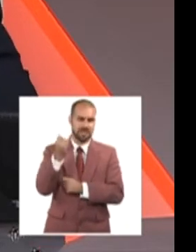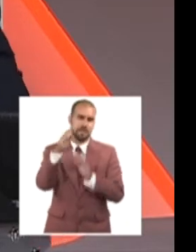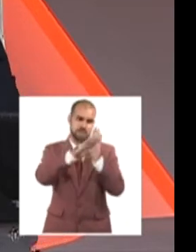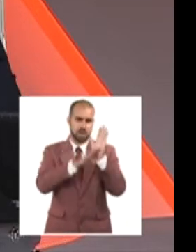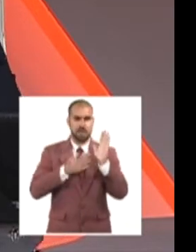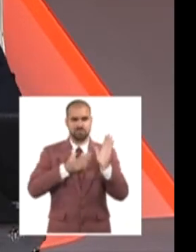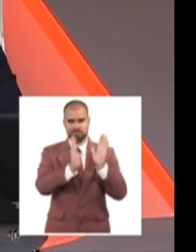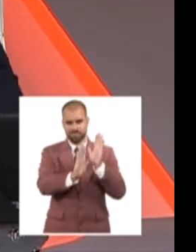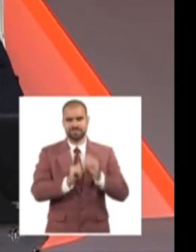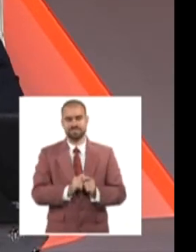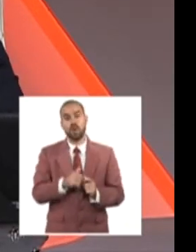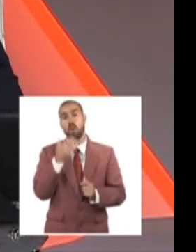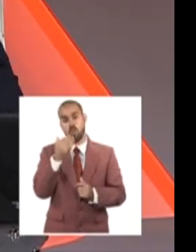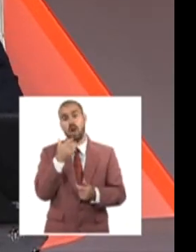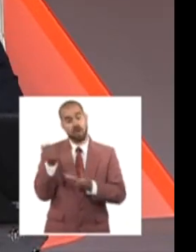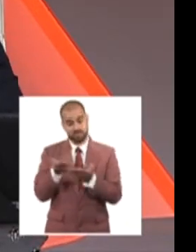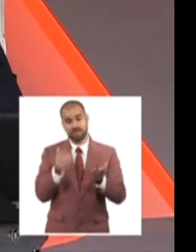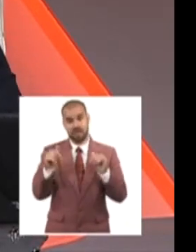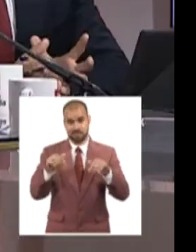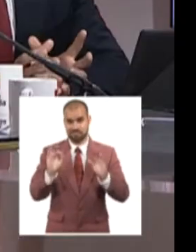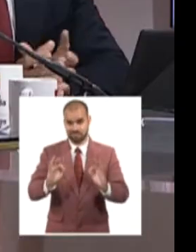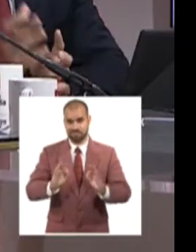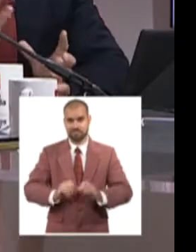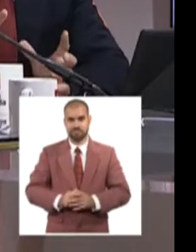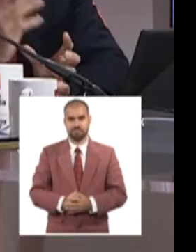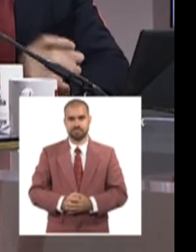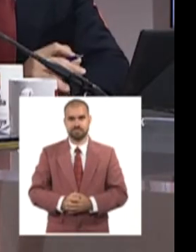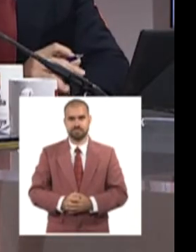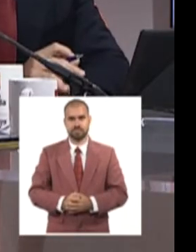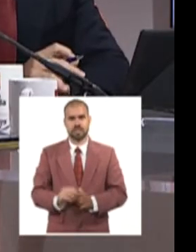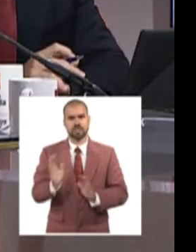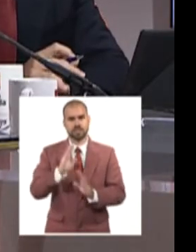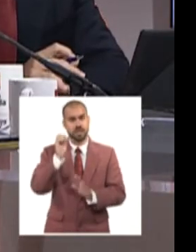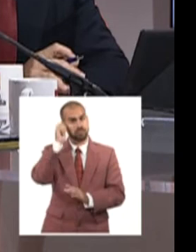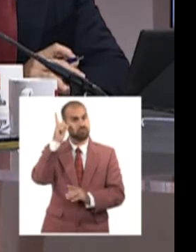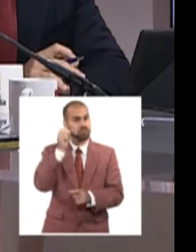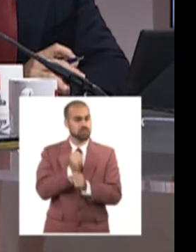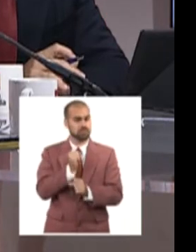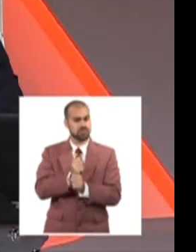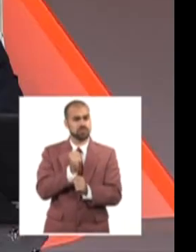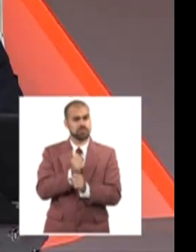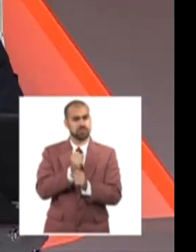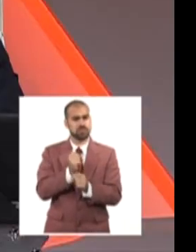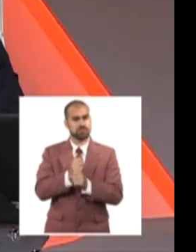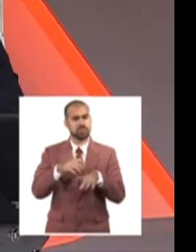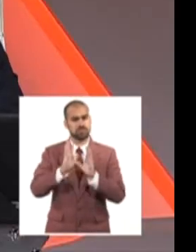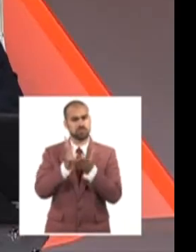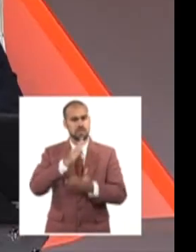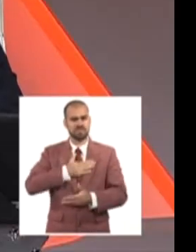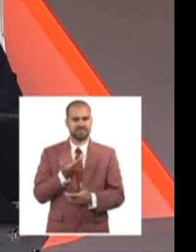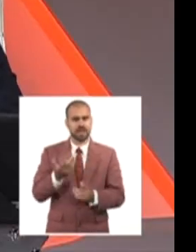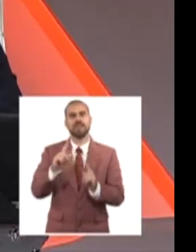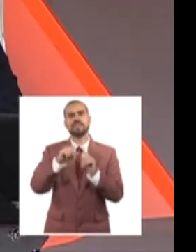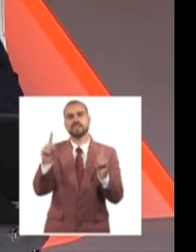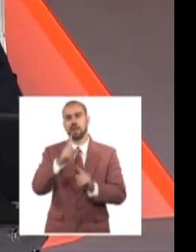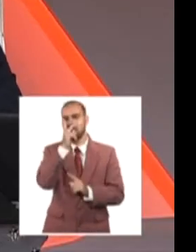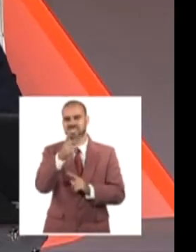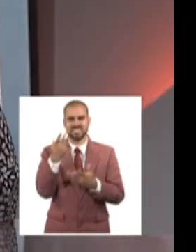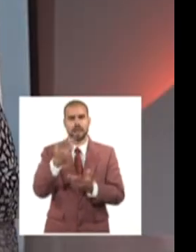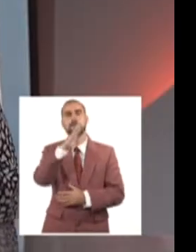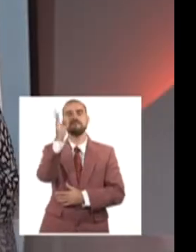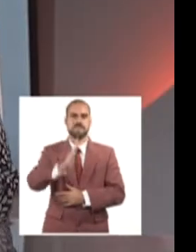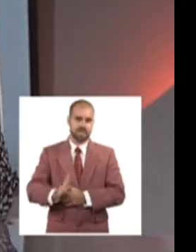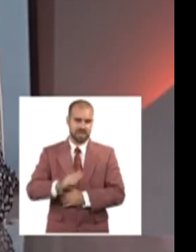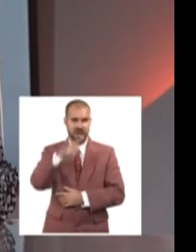tenerte aquí tienen una amplia experiencia adriana tiene una amplia experiencia en el tema brasil fue corresponsal de prensa la tiene de